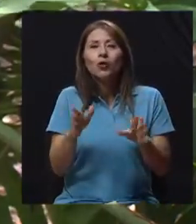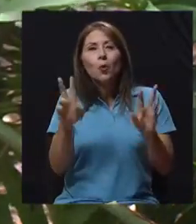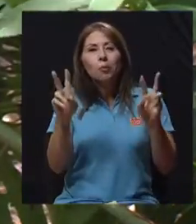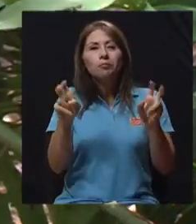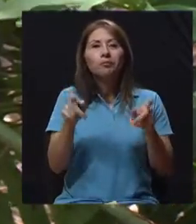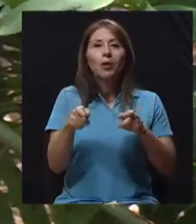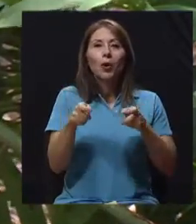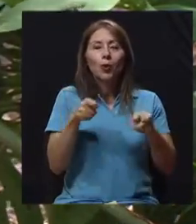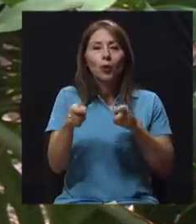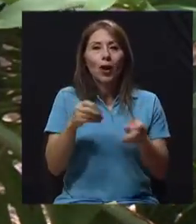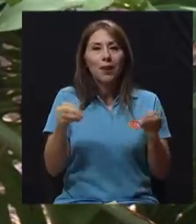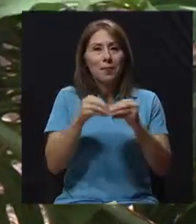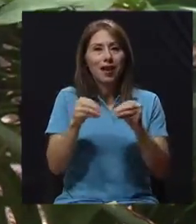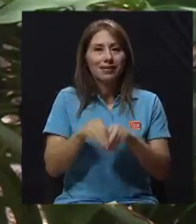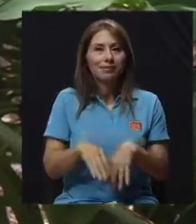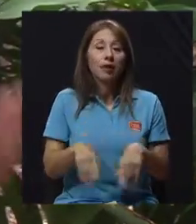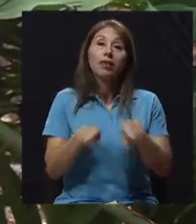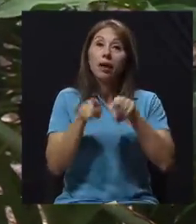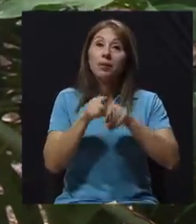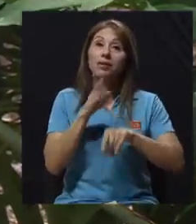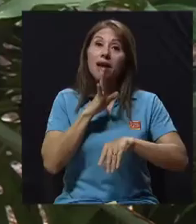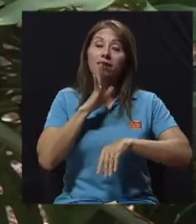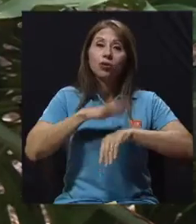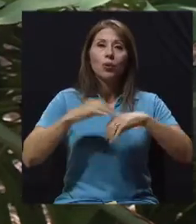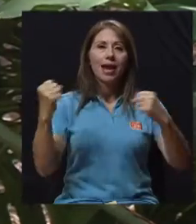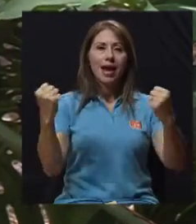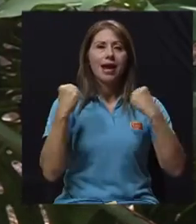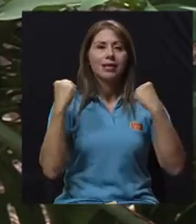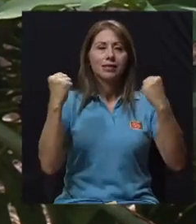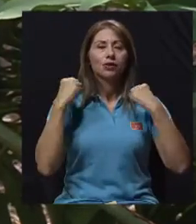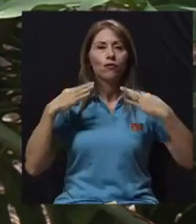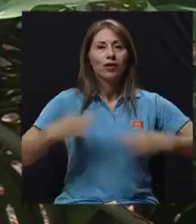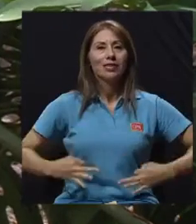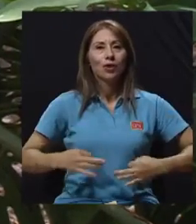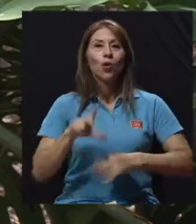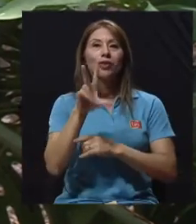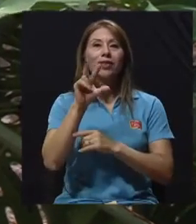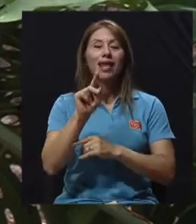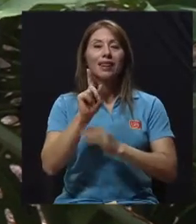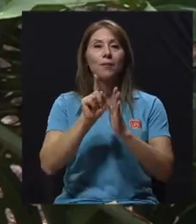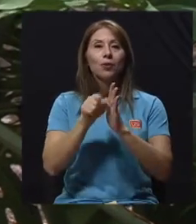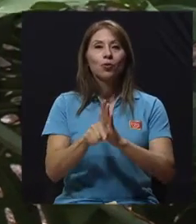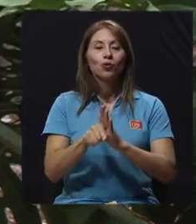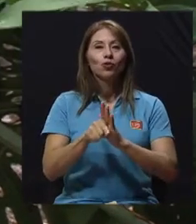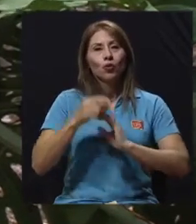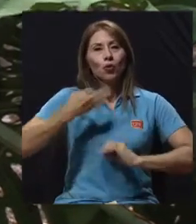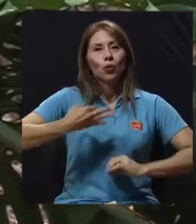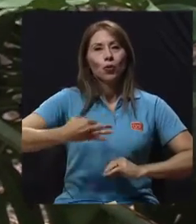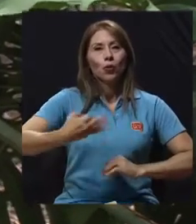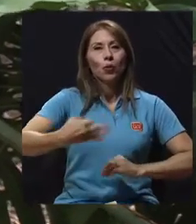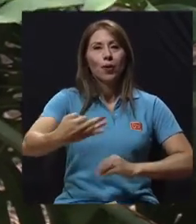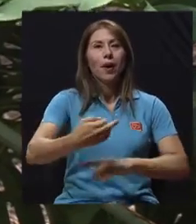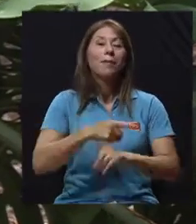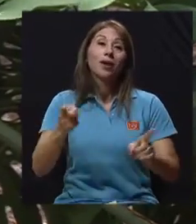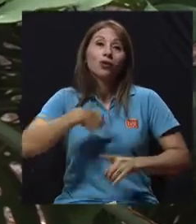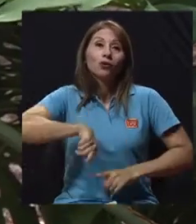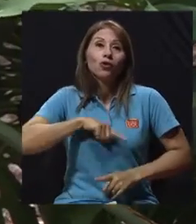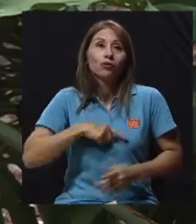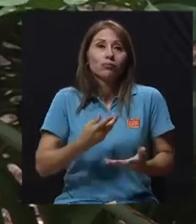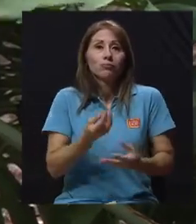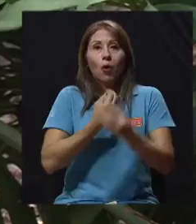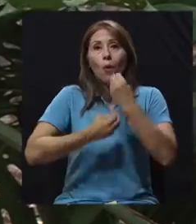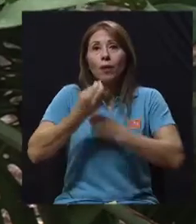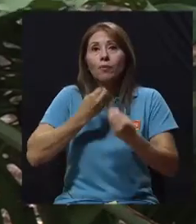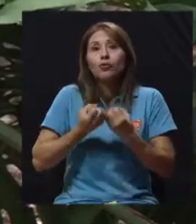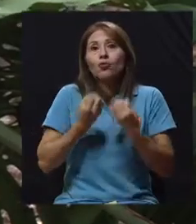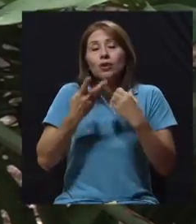vez controlar más. Se habla del ejercicio físico también, 30 minutos diarios, pero es que la alimentación es lo que tal vez lo hacemos tan